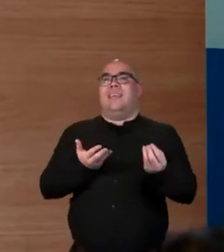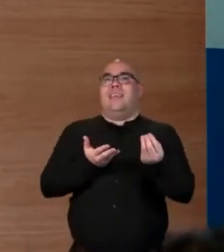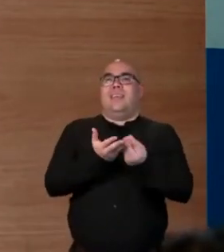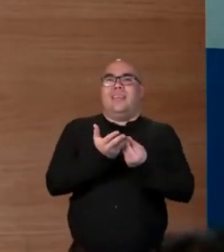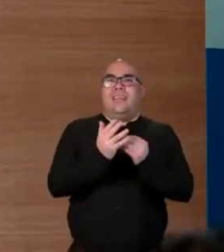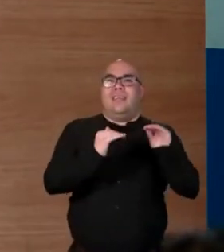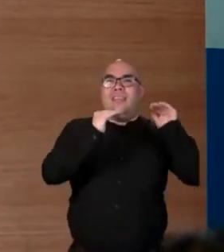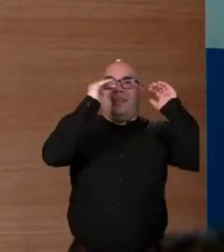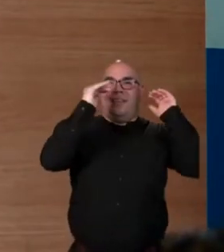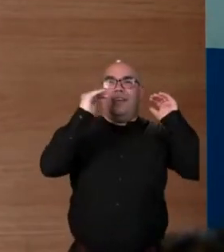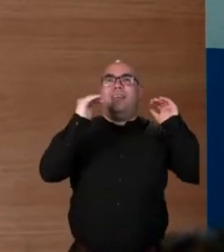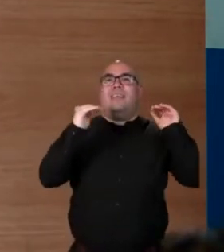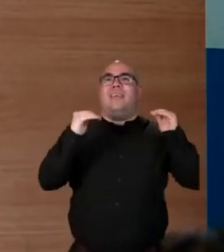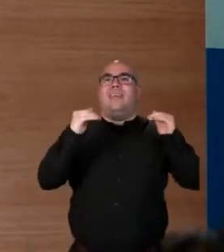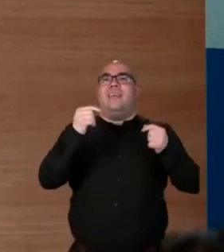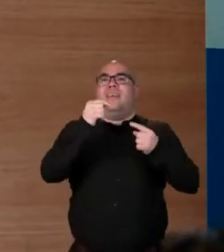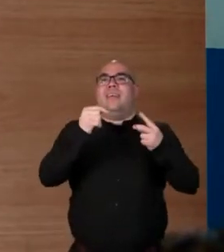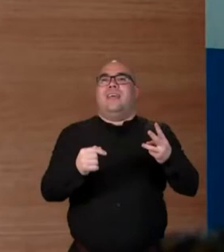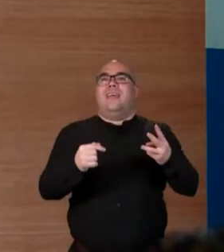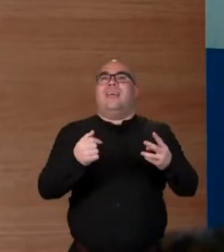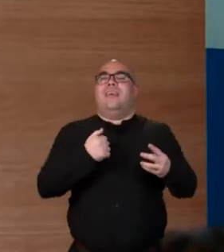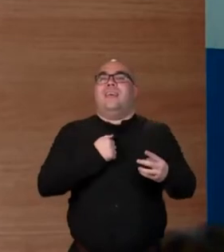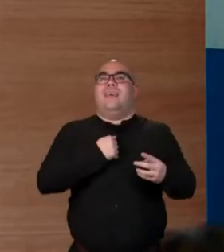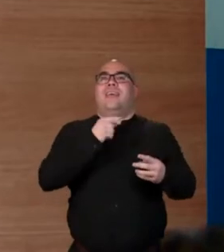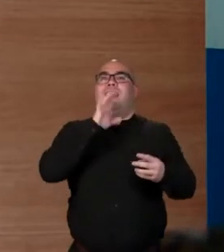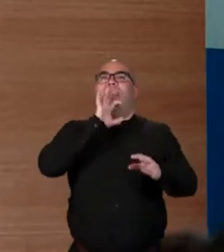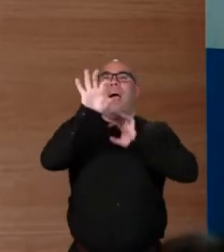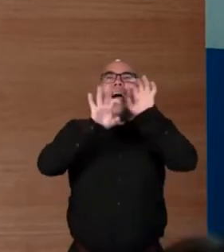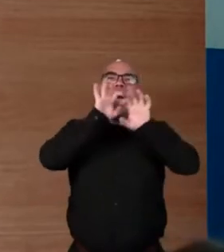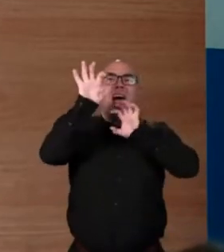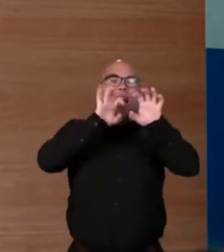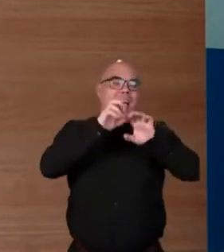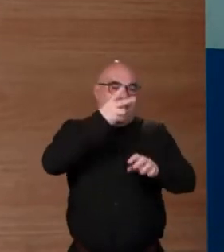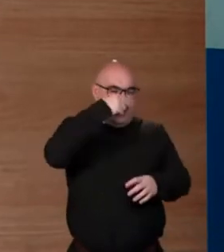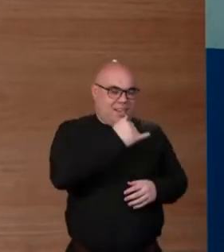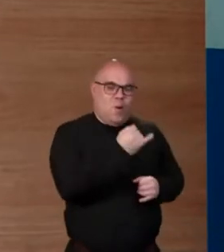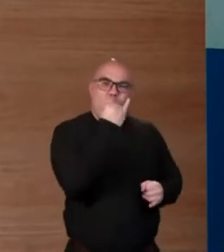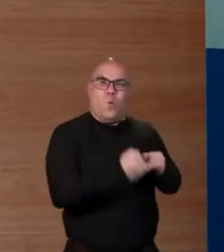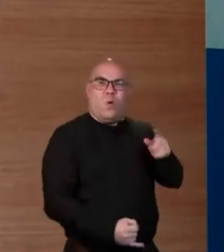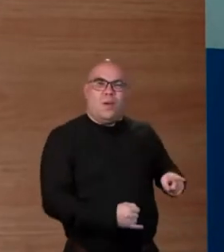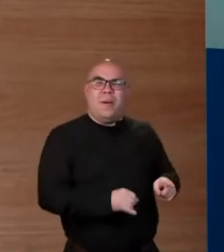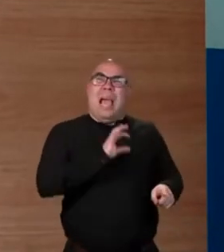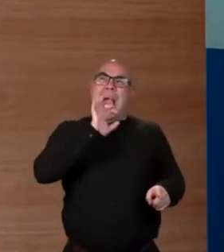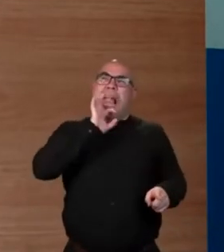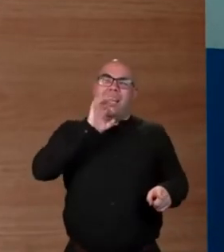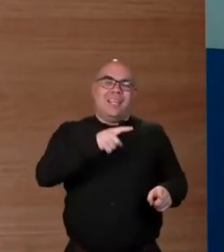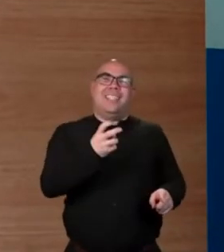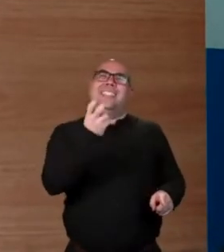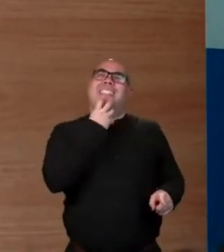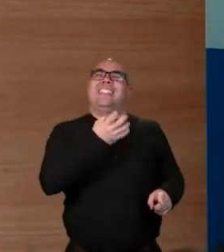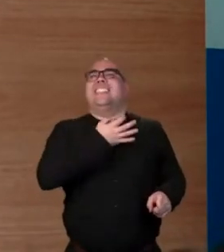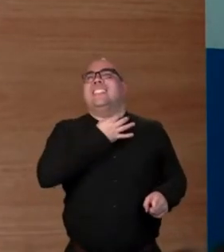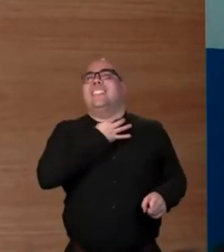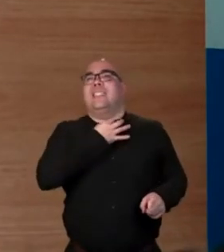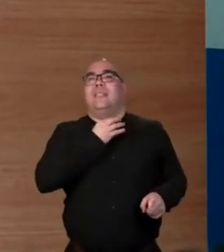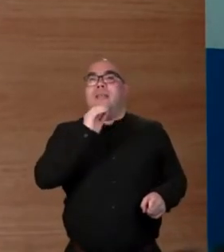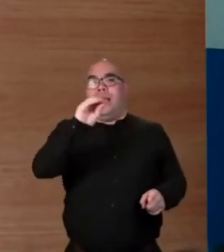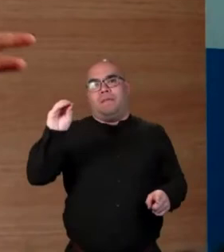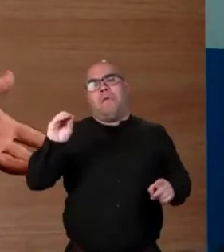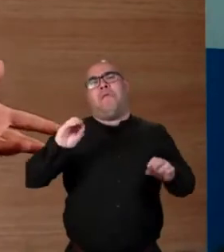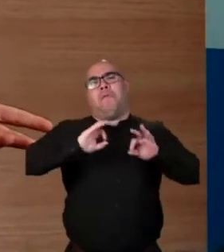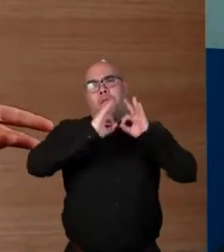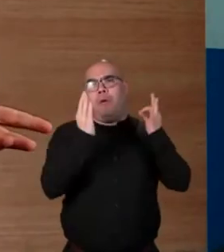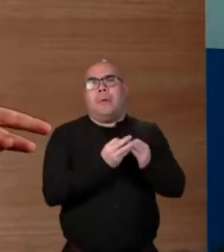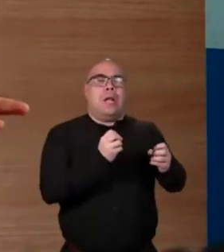conocido los fuertes que son los pulmones de mi hijo menor entonces pero para nosotros es un chiste y muchas de nuestras familias listo para